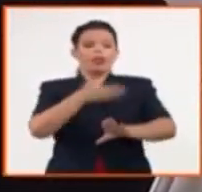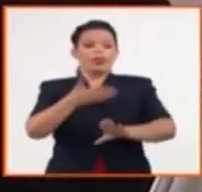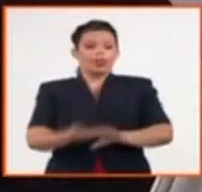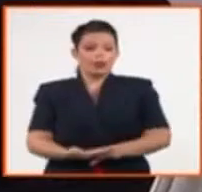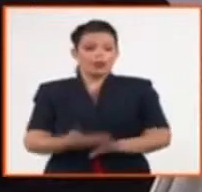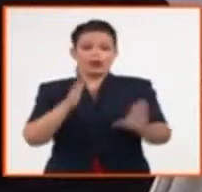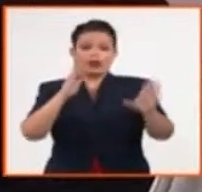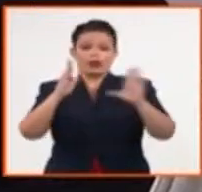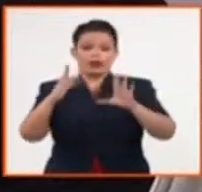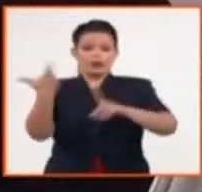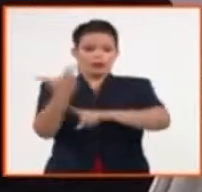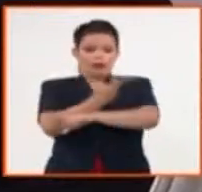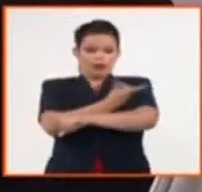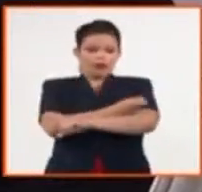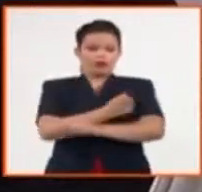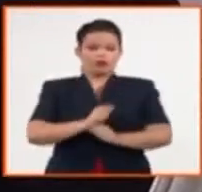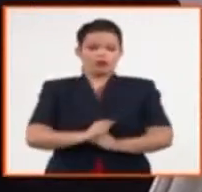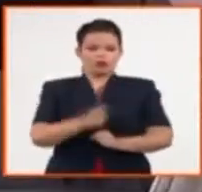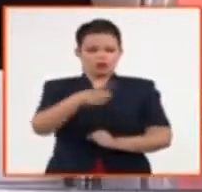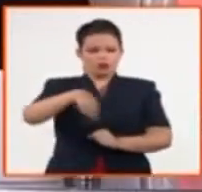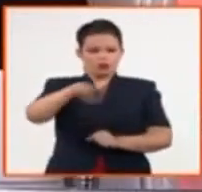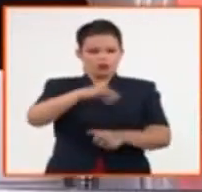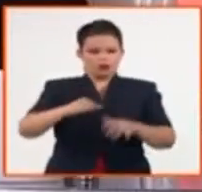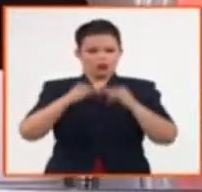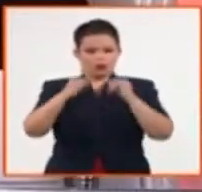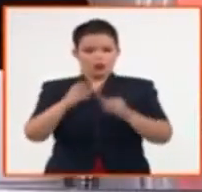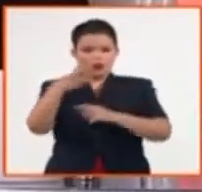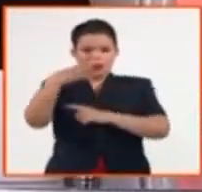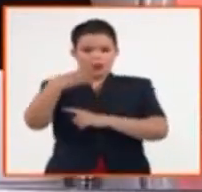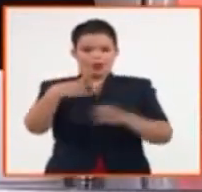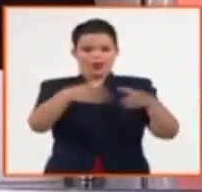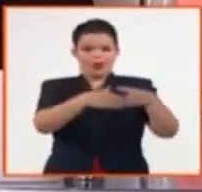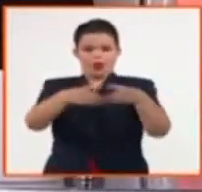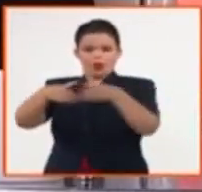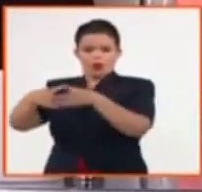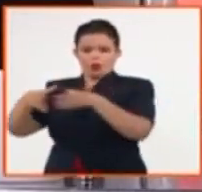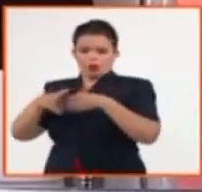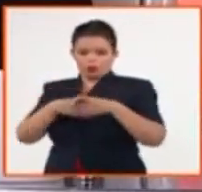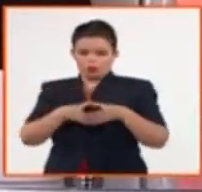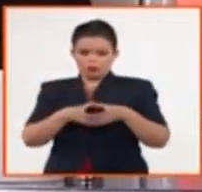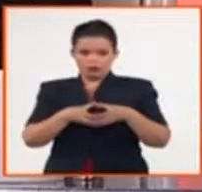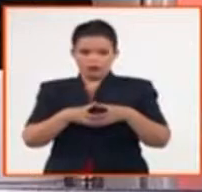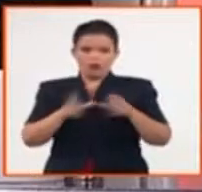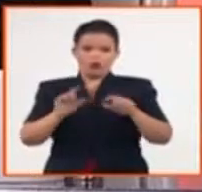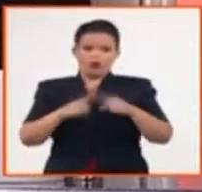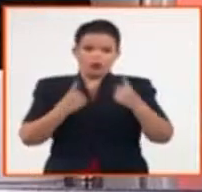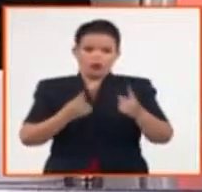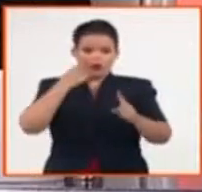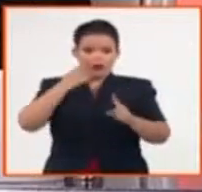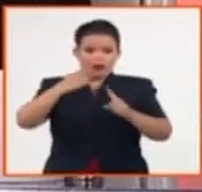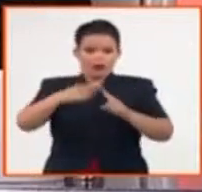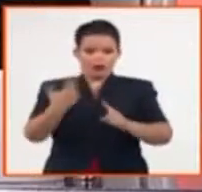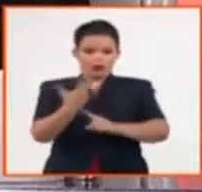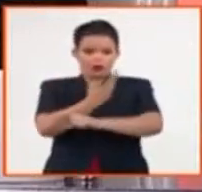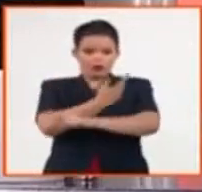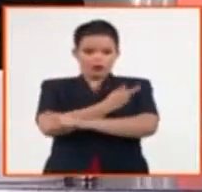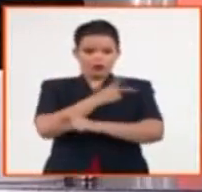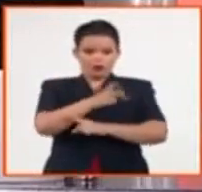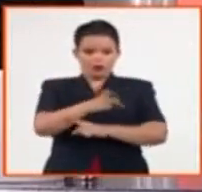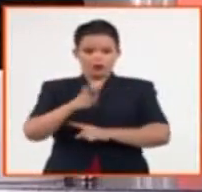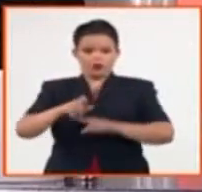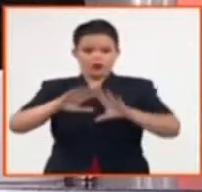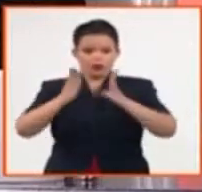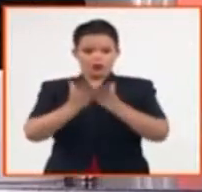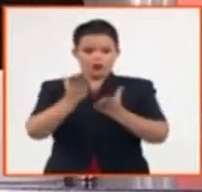crearon 3 grupos de trabajo para en ese proceso vacunar a los estudiantes y de manera escalonada, a partir de haber concluido